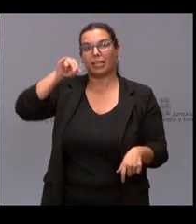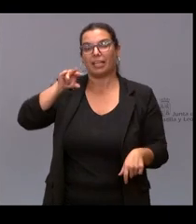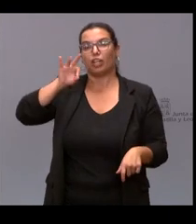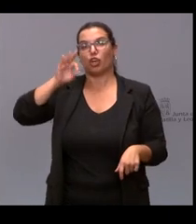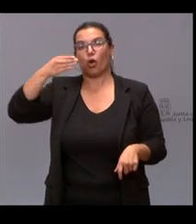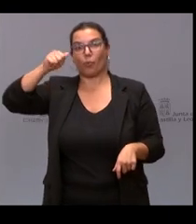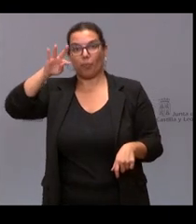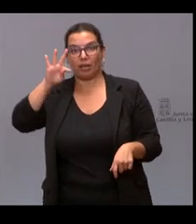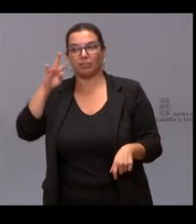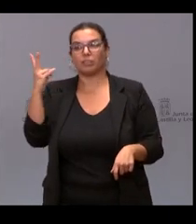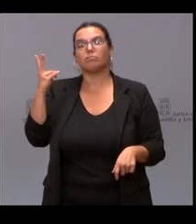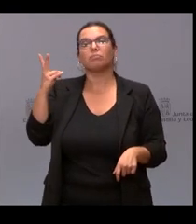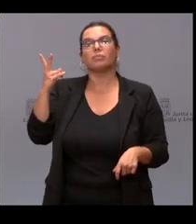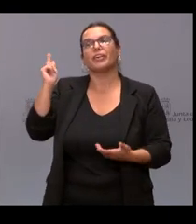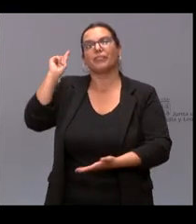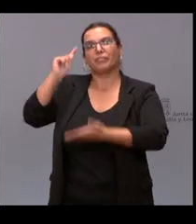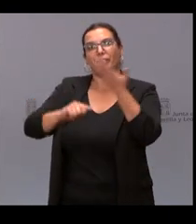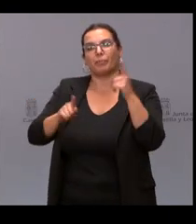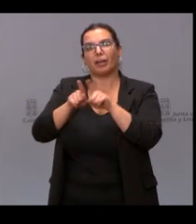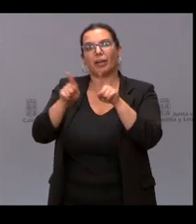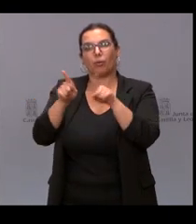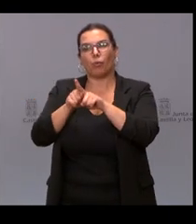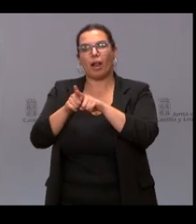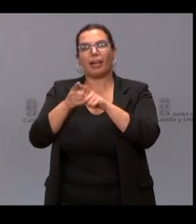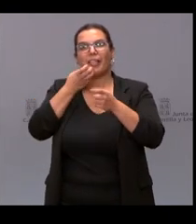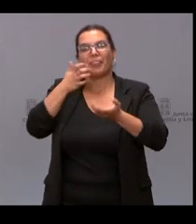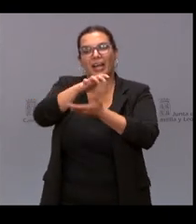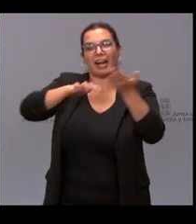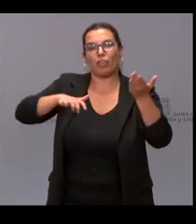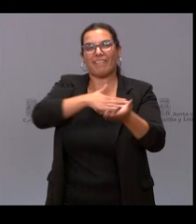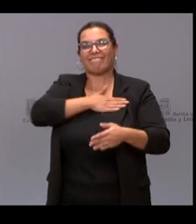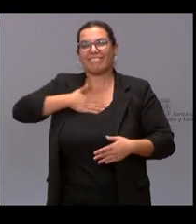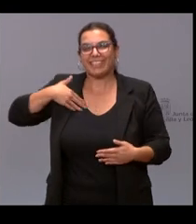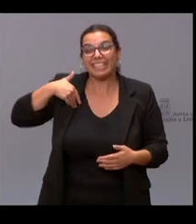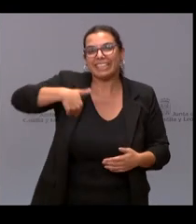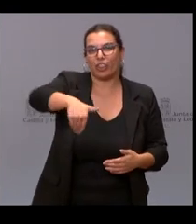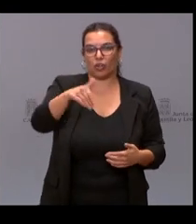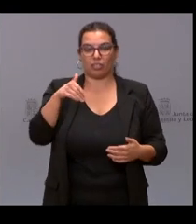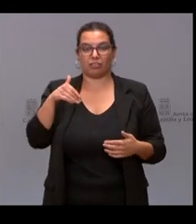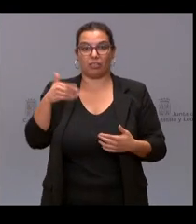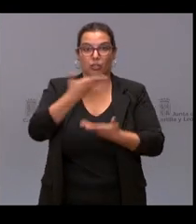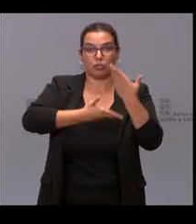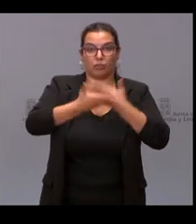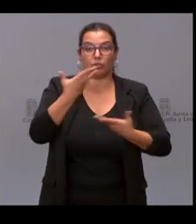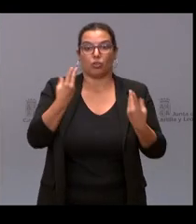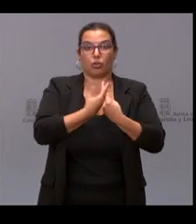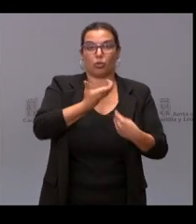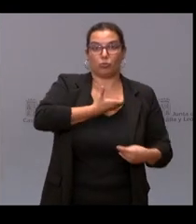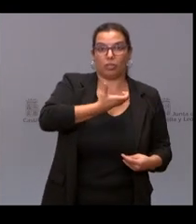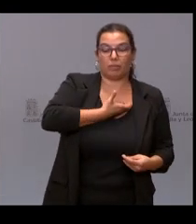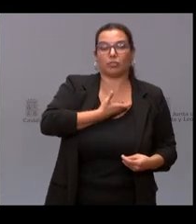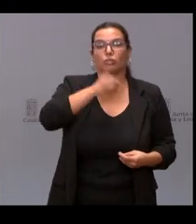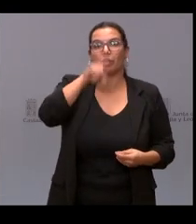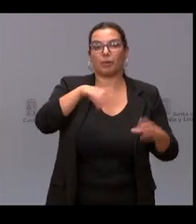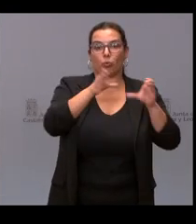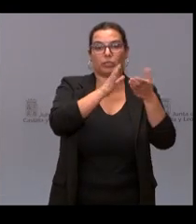firma una declaración de intenciones con el Ayuntamiento de Valladolid, con la Junta de Castilla y León. Ayer lo hizo con la ministra